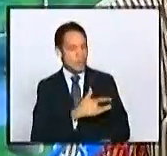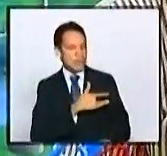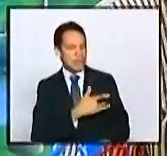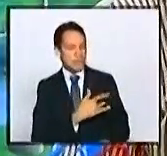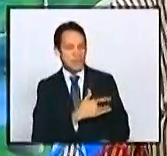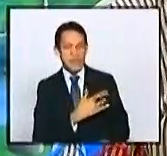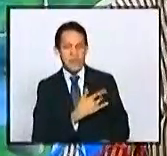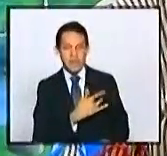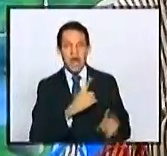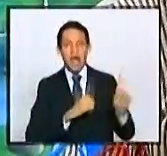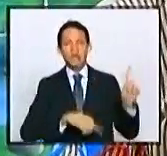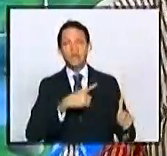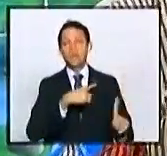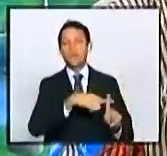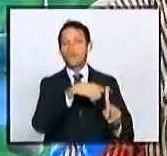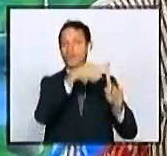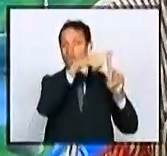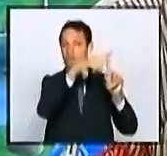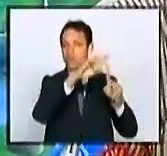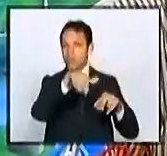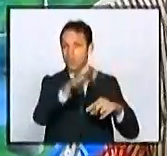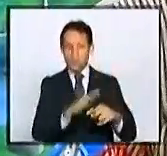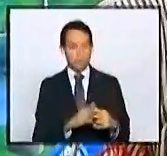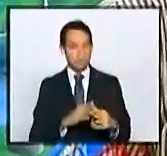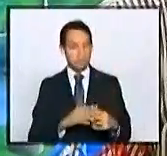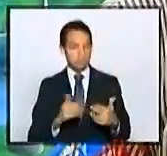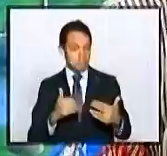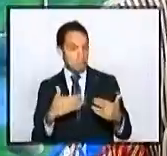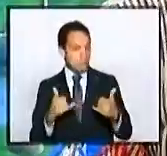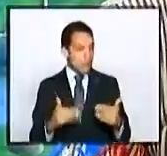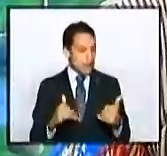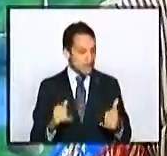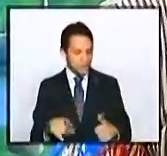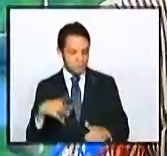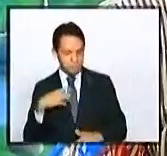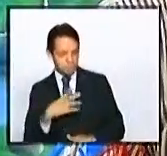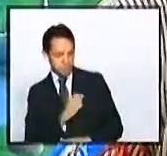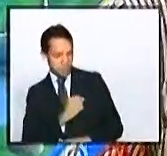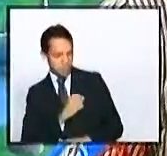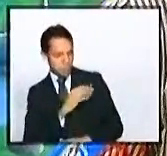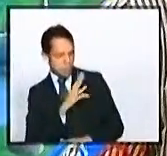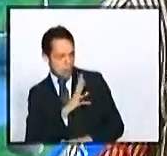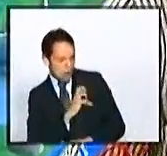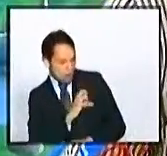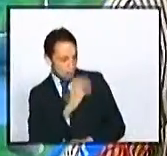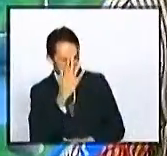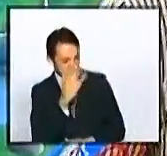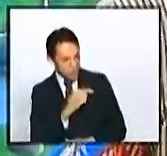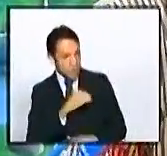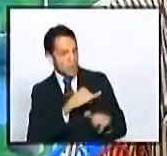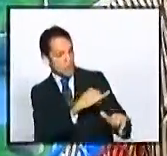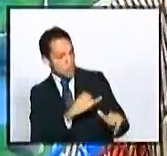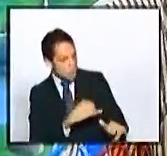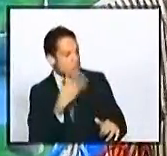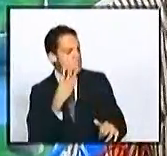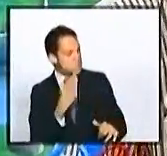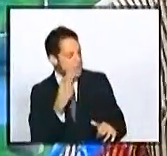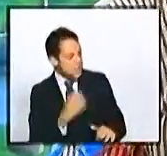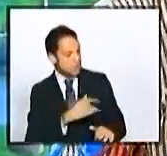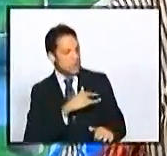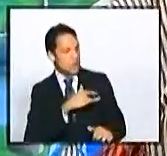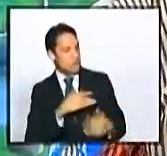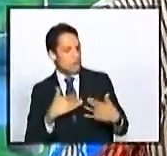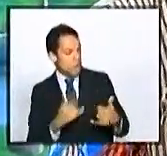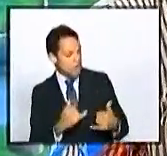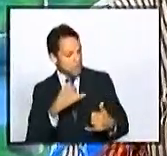de manera favorable después de la posguerra. Entonces lo que empezó fue a estudiar y a decir, bueno, si estas personas que vivieron la misma experiencia, ¿por qué lo